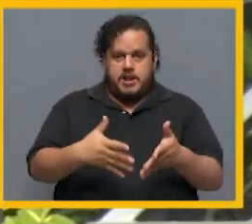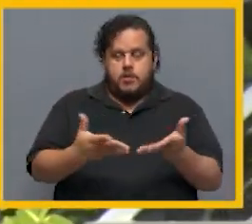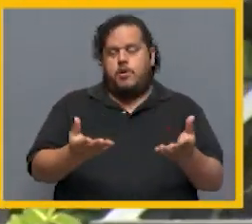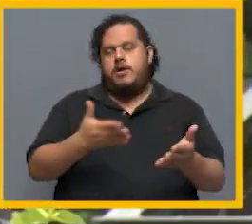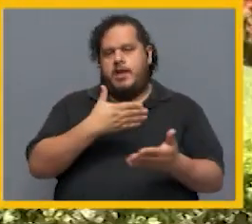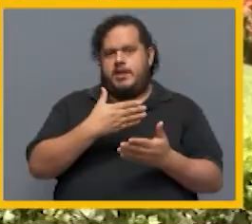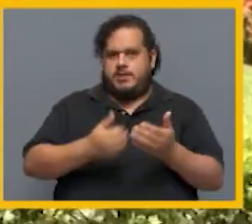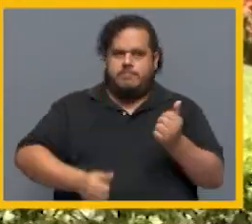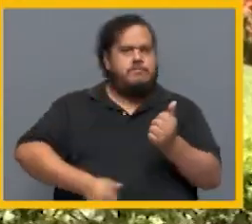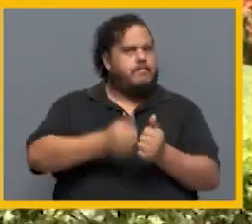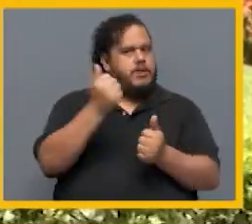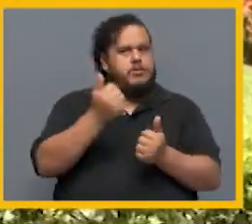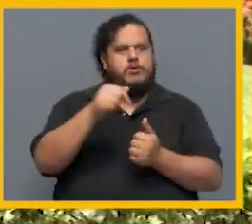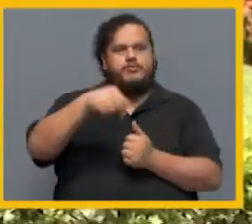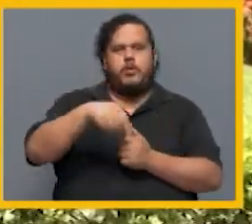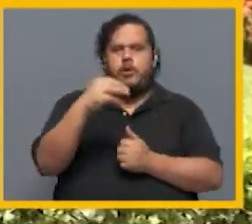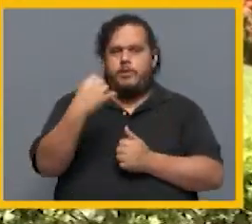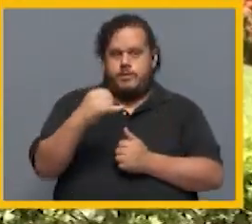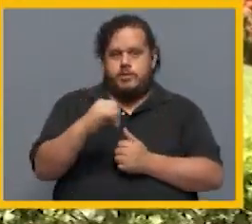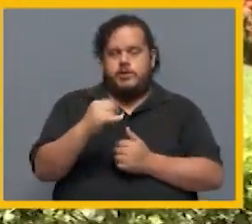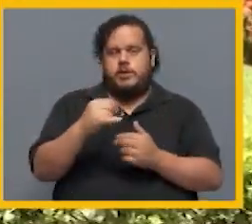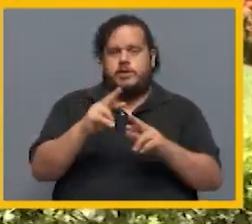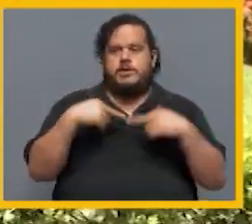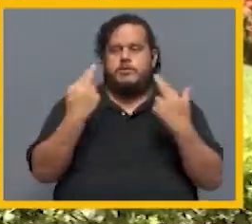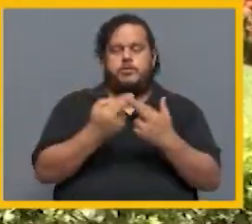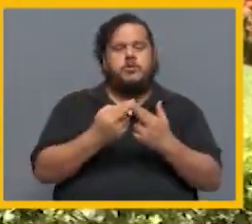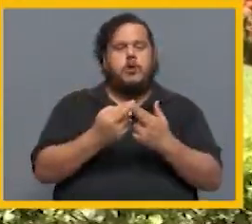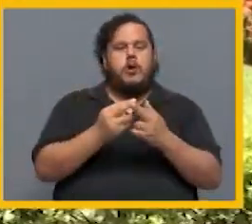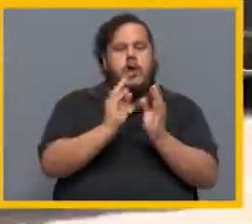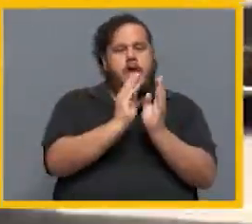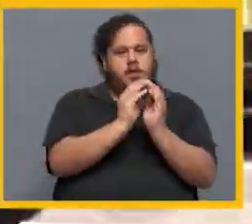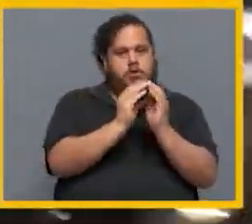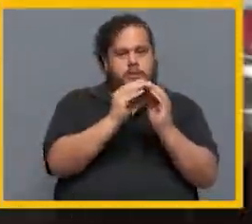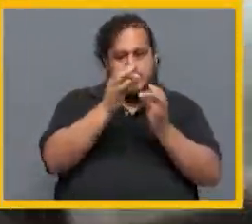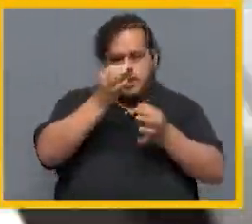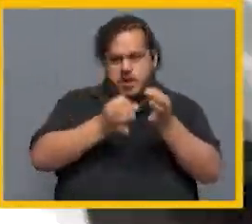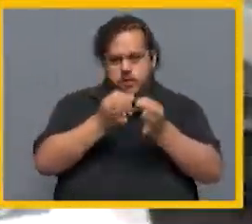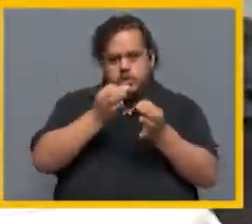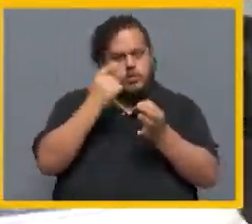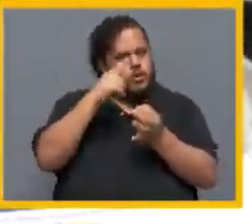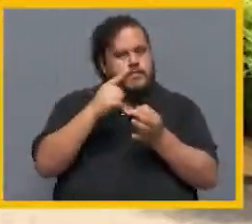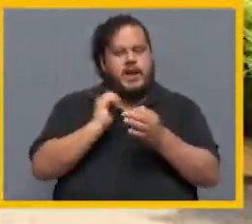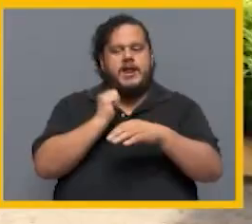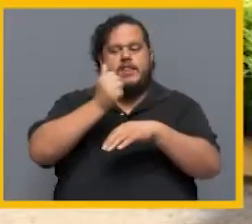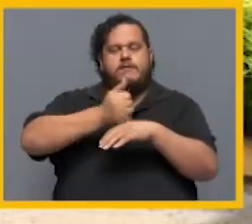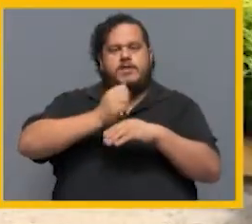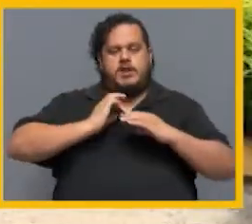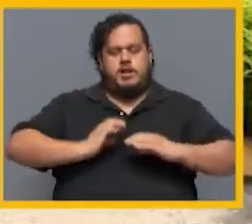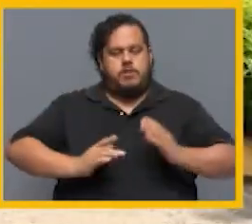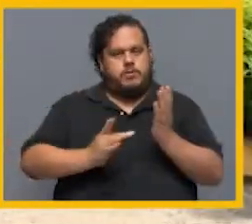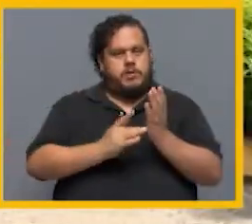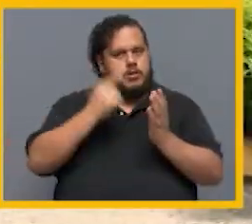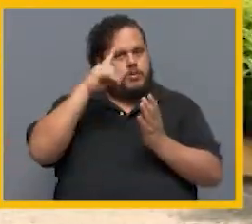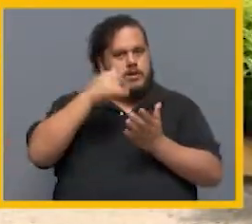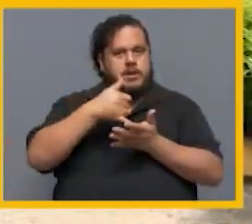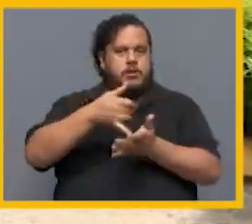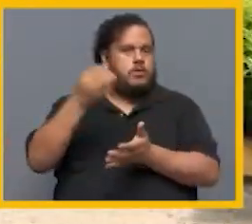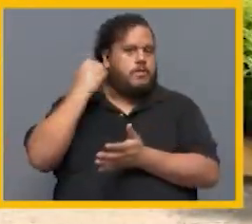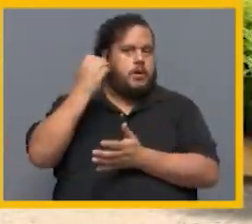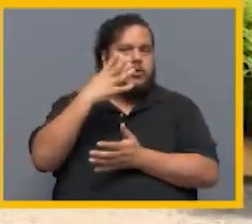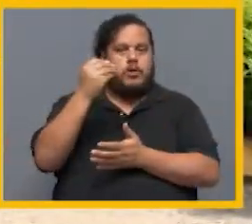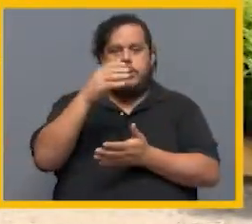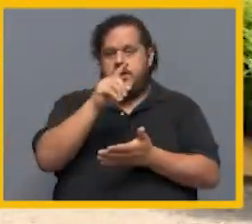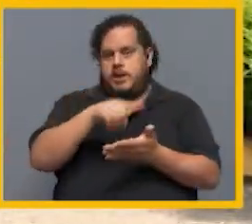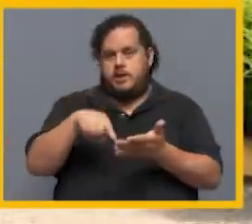mayor. Este miércoles se reunió el comité ejecutivo en busca de definir el cuerpo técnico para la Copa Oro y la eliminatoria a